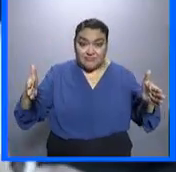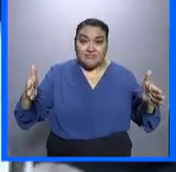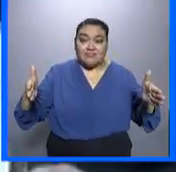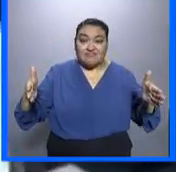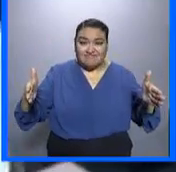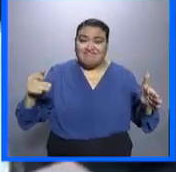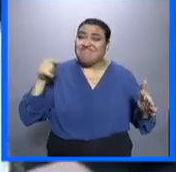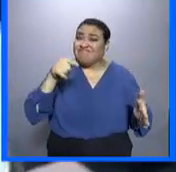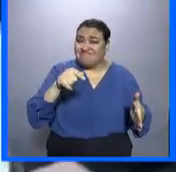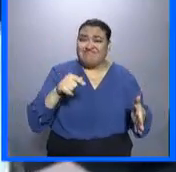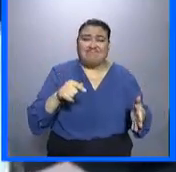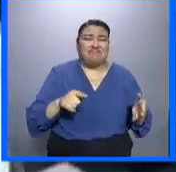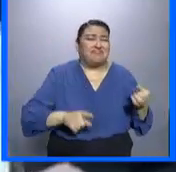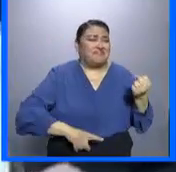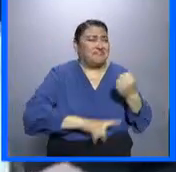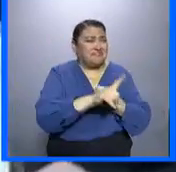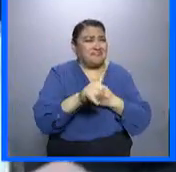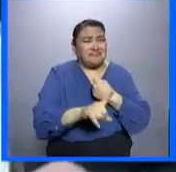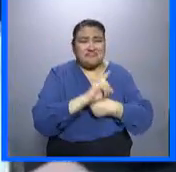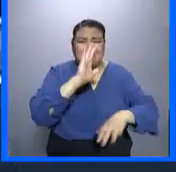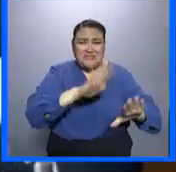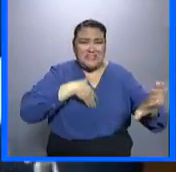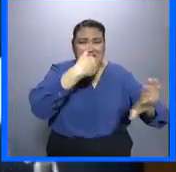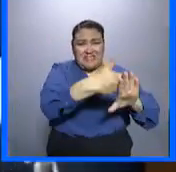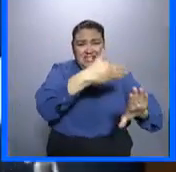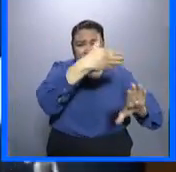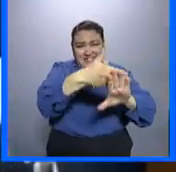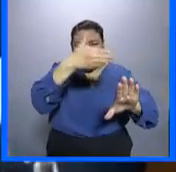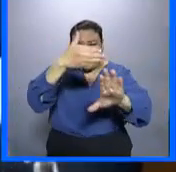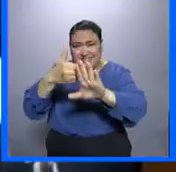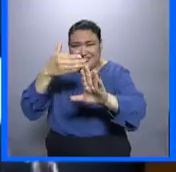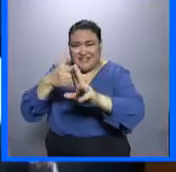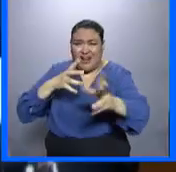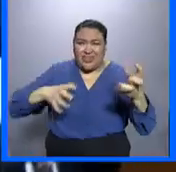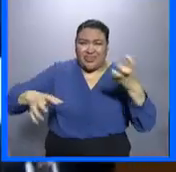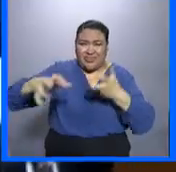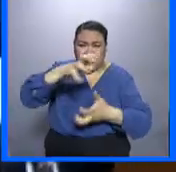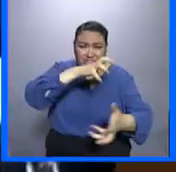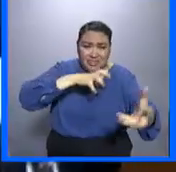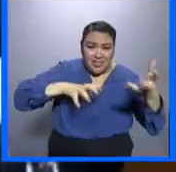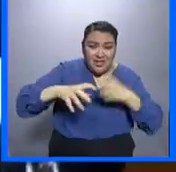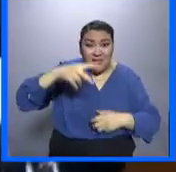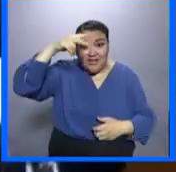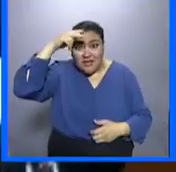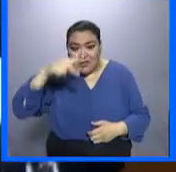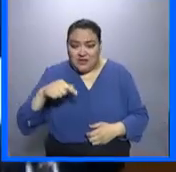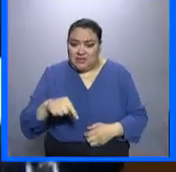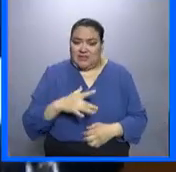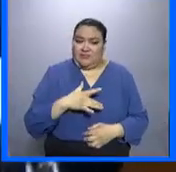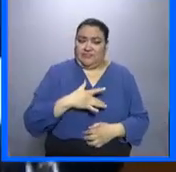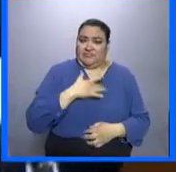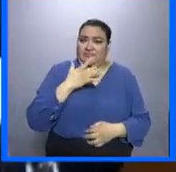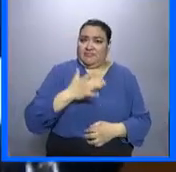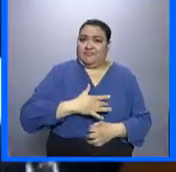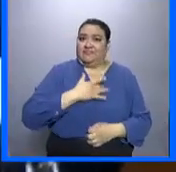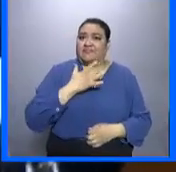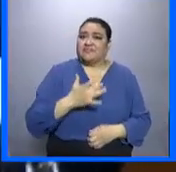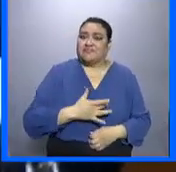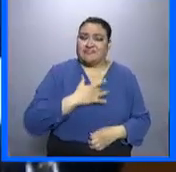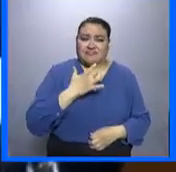de grandísima violencia, de grandísima incertidumbre, y donde empezamos a tener un